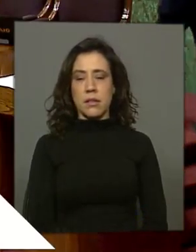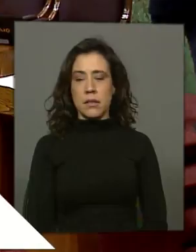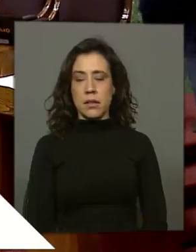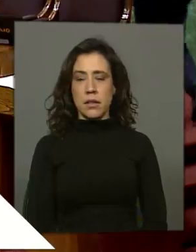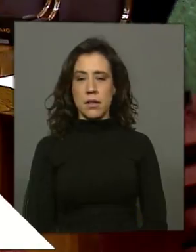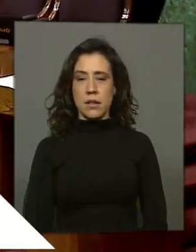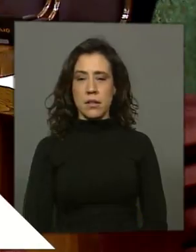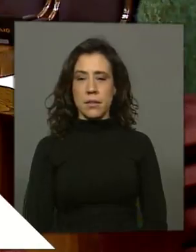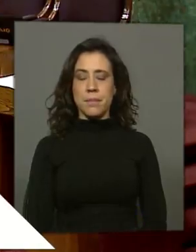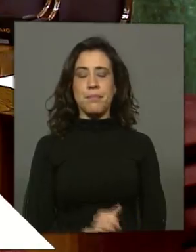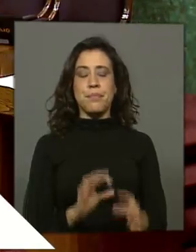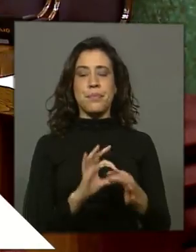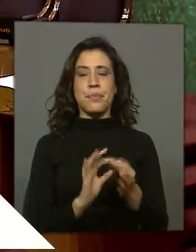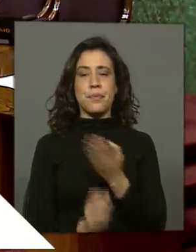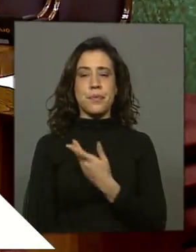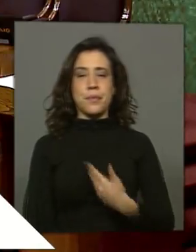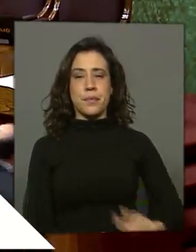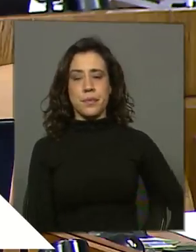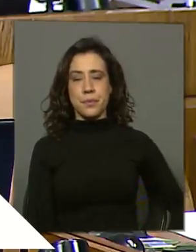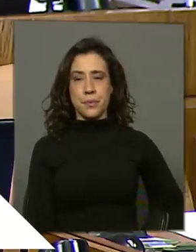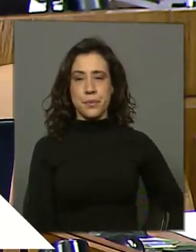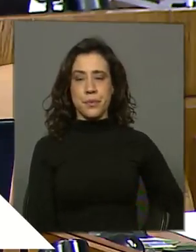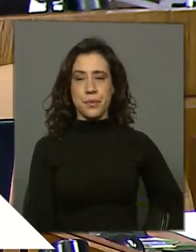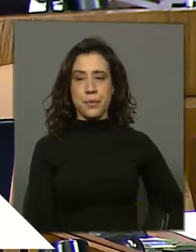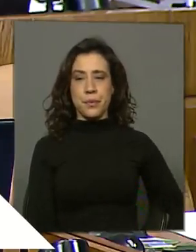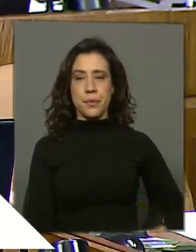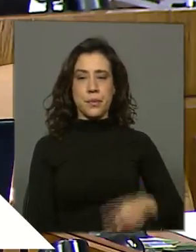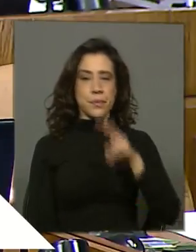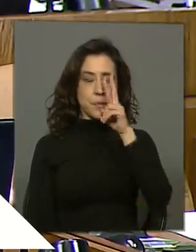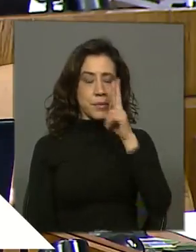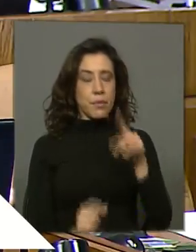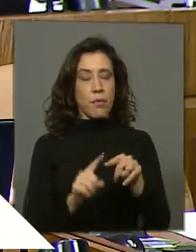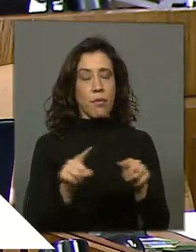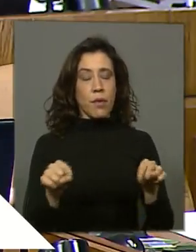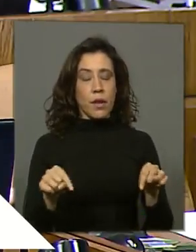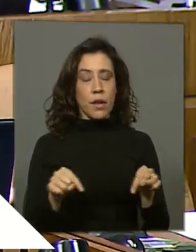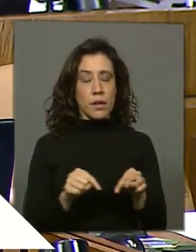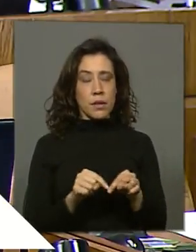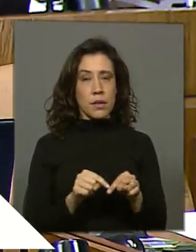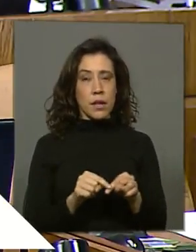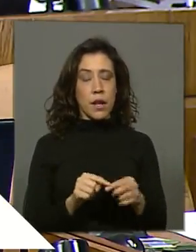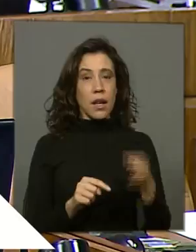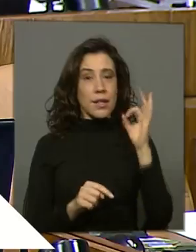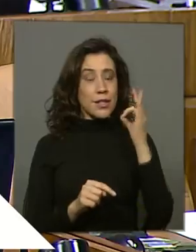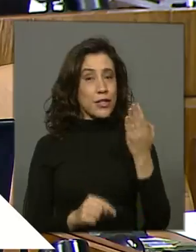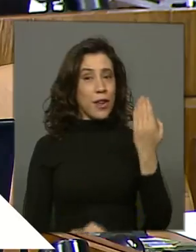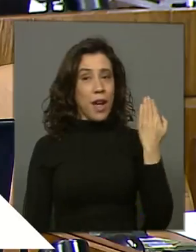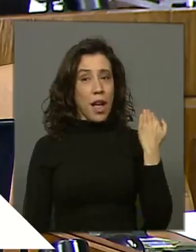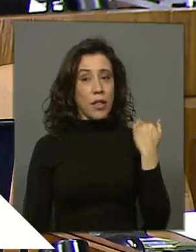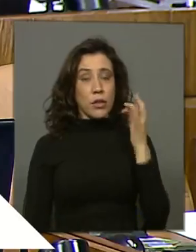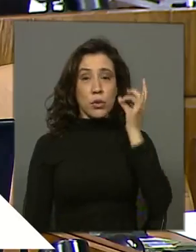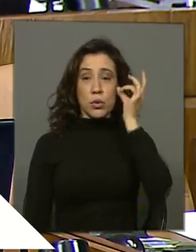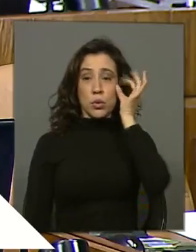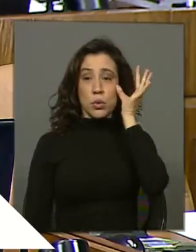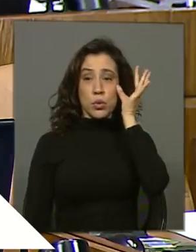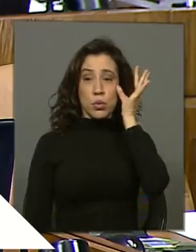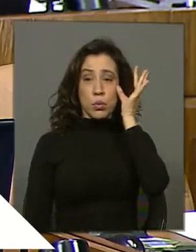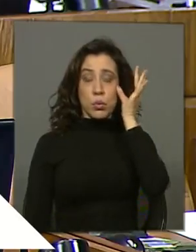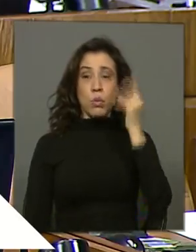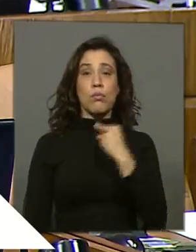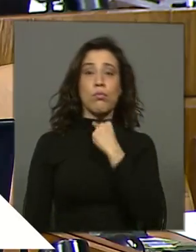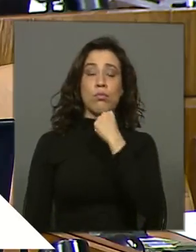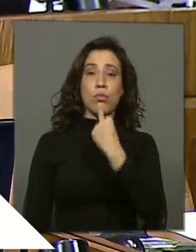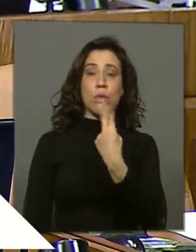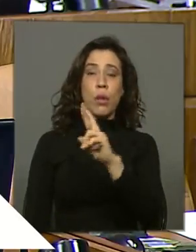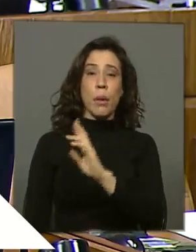gracias presidente honorable sala en la sesión anterior conocimos de voz del